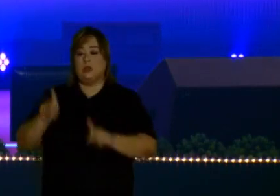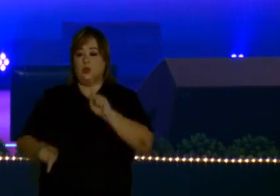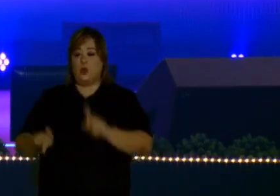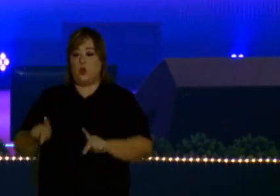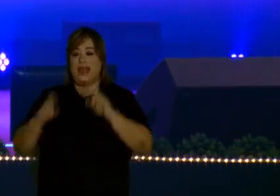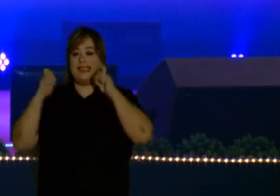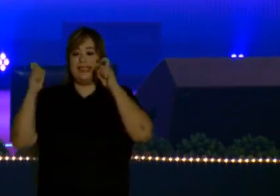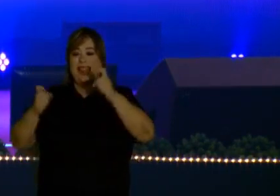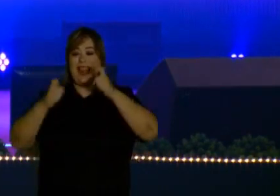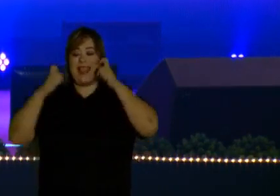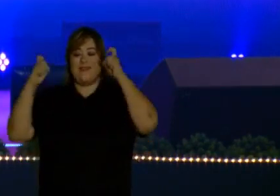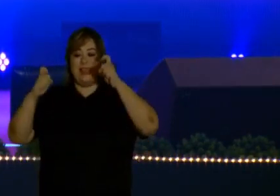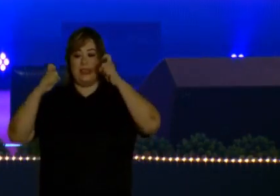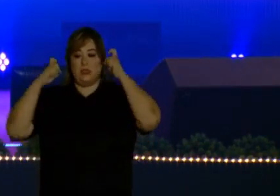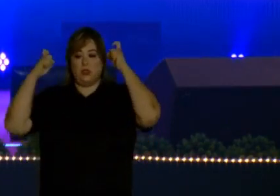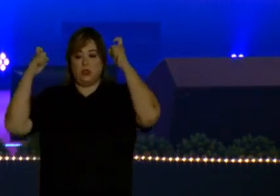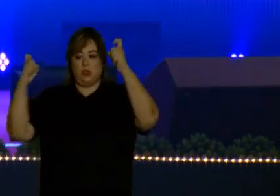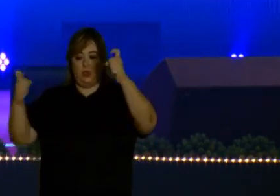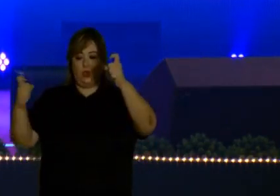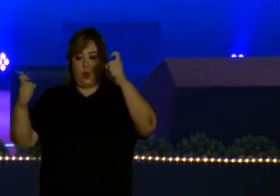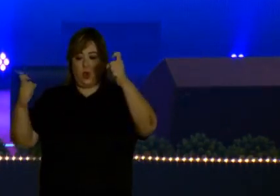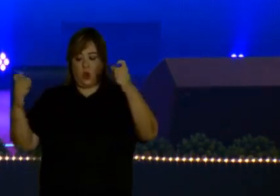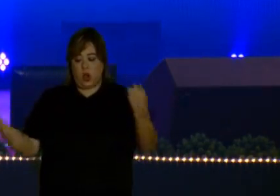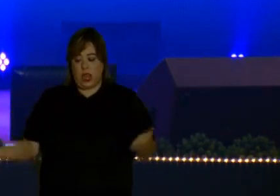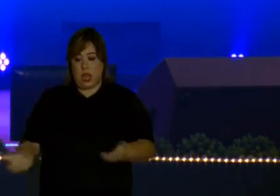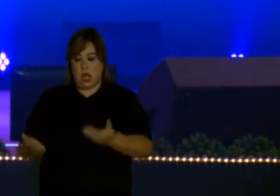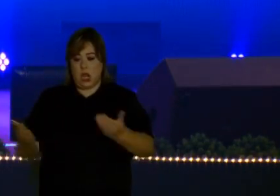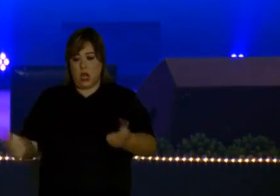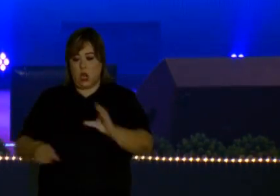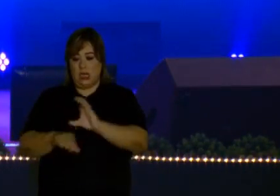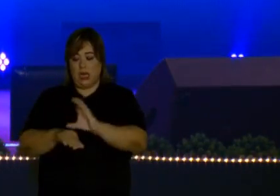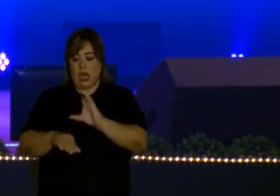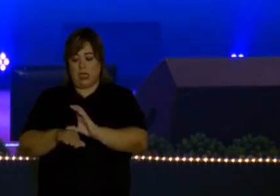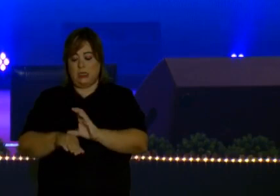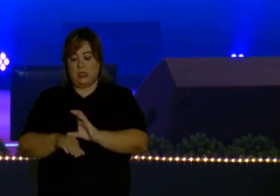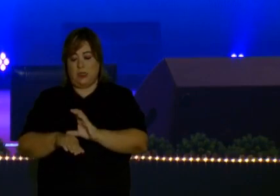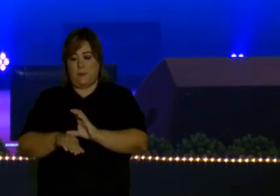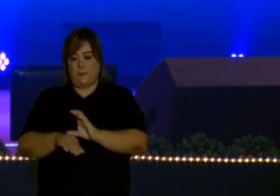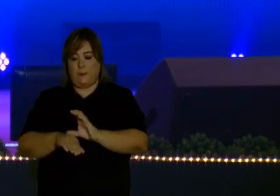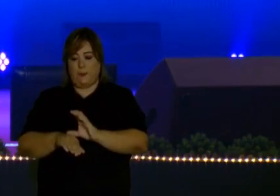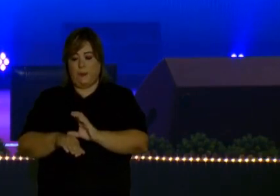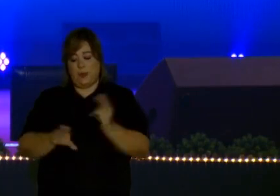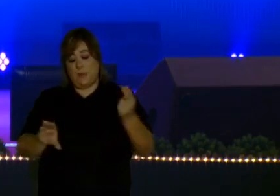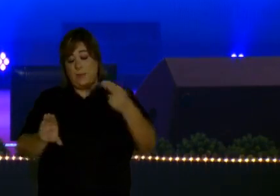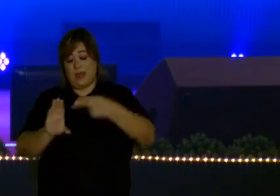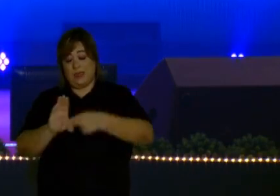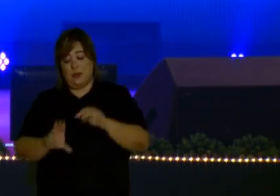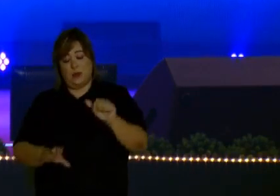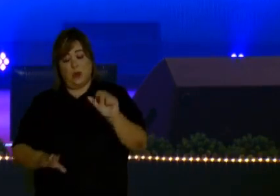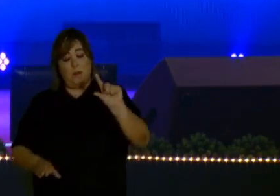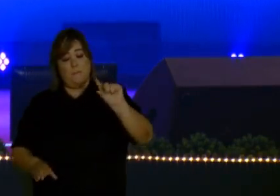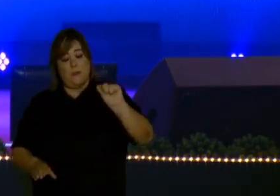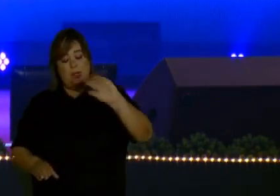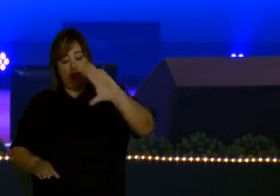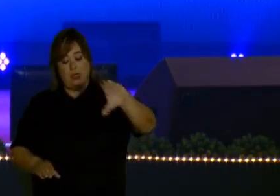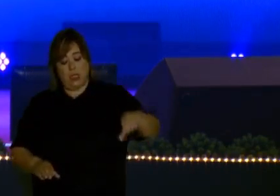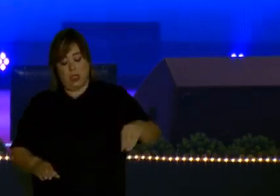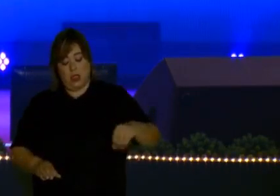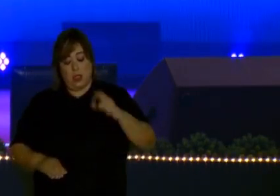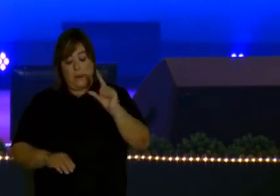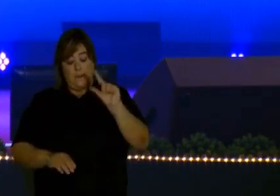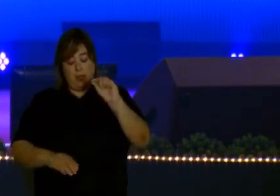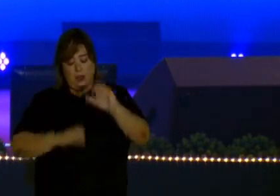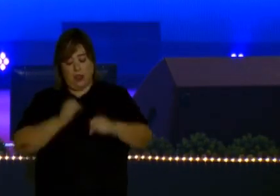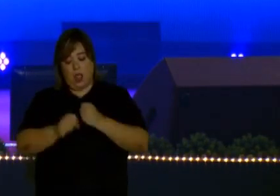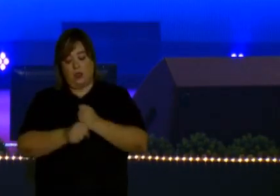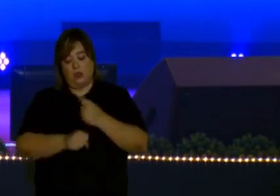aniversario en esta casa, que todavía tenemos su regalito por ahí, procúrelo. Amén. Así que al final del culto puede hacer lo propio todo